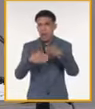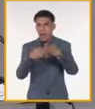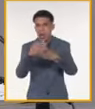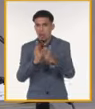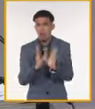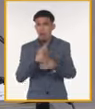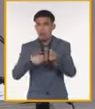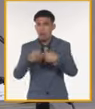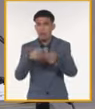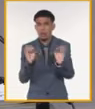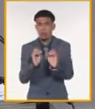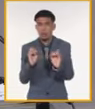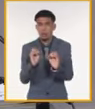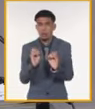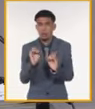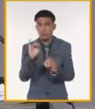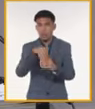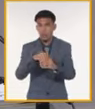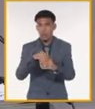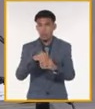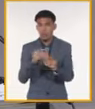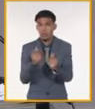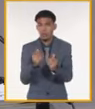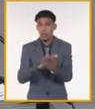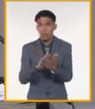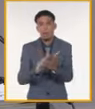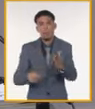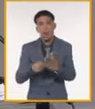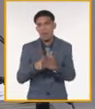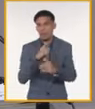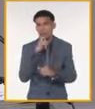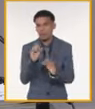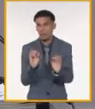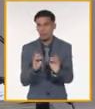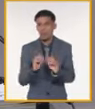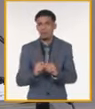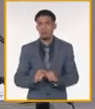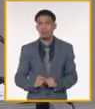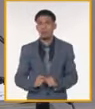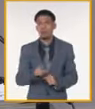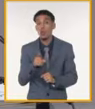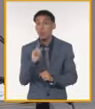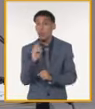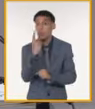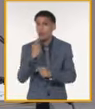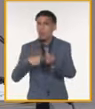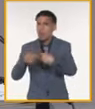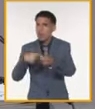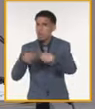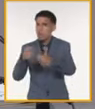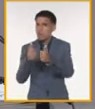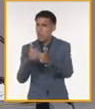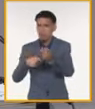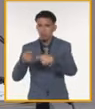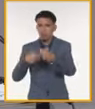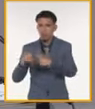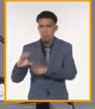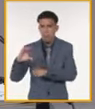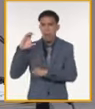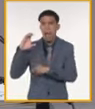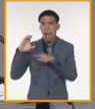ventas no hay ingresos Entonces no se paga el impuesto si no se obtiene una ganancia no se paga el impuesto sobre utilidad O sea que esa adecuación